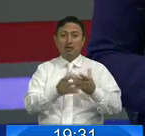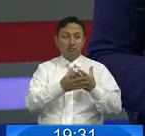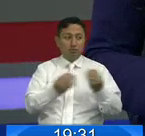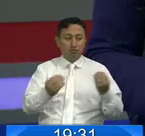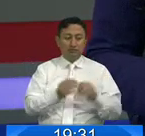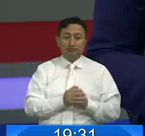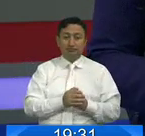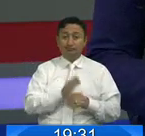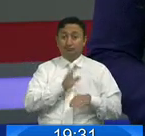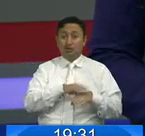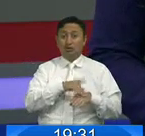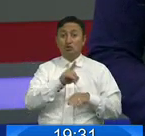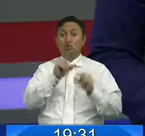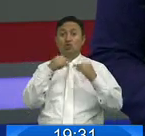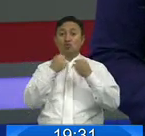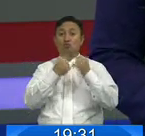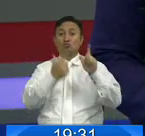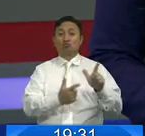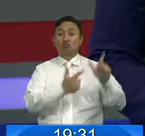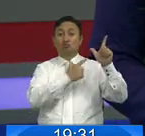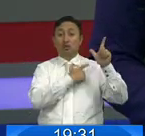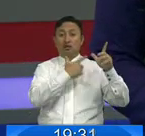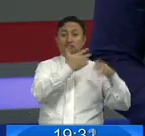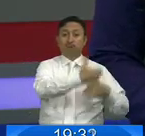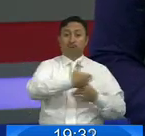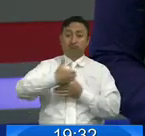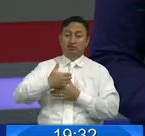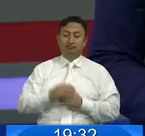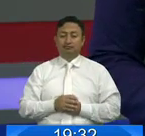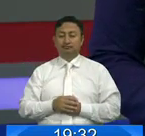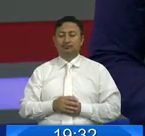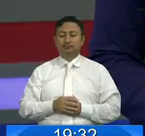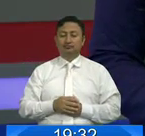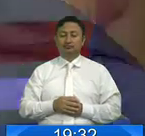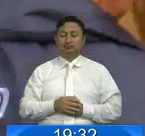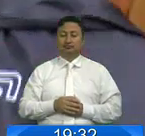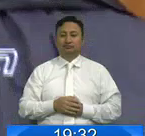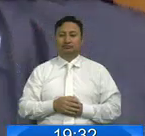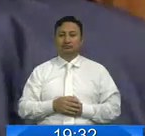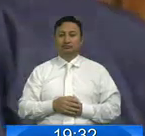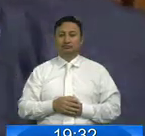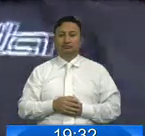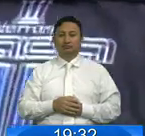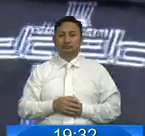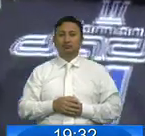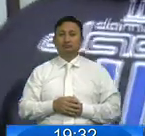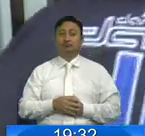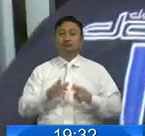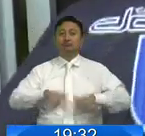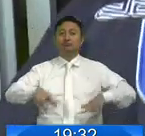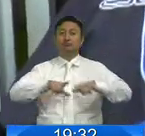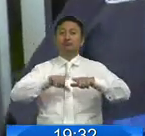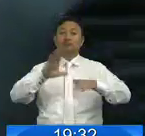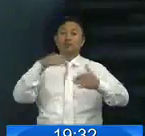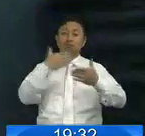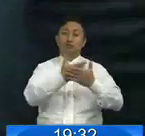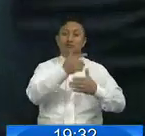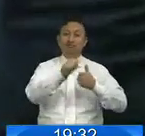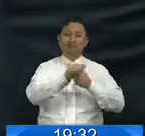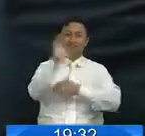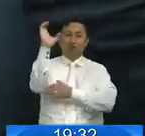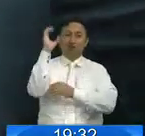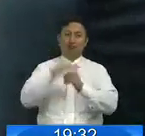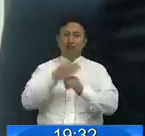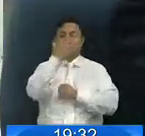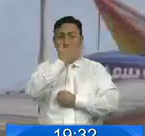desaparecidas presuntamente por grupos armados que operan en estos lugares. Llegaron desde cada límite de la frontera con Colombia.